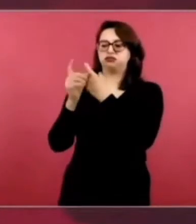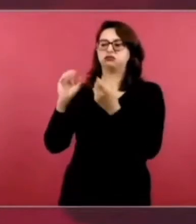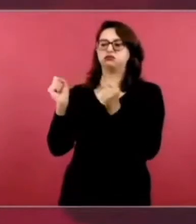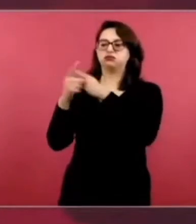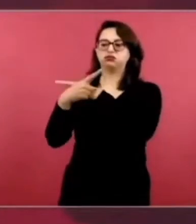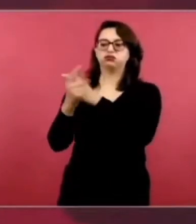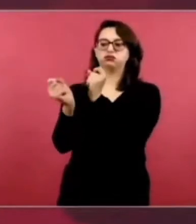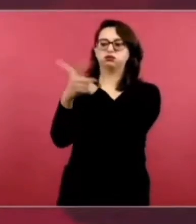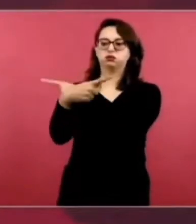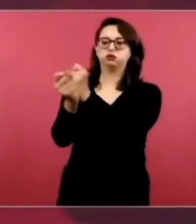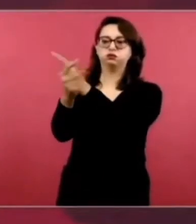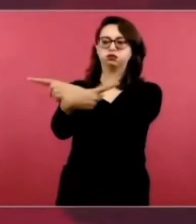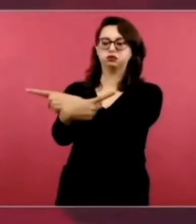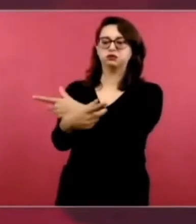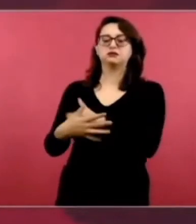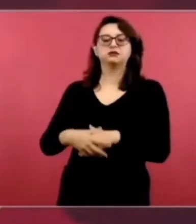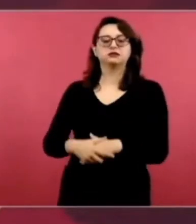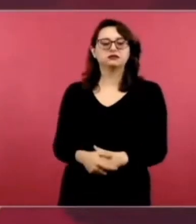politiquería.